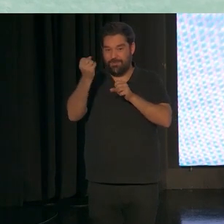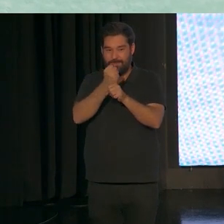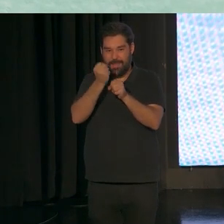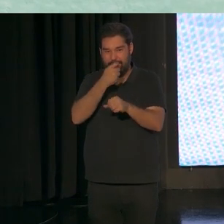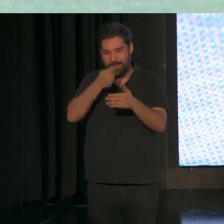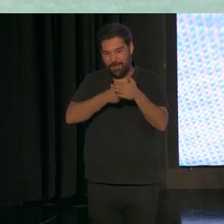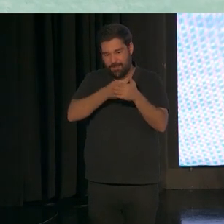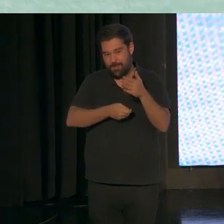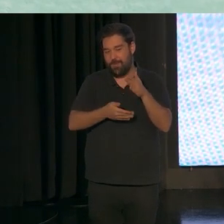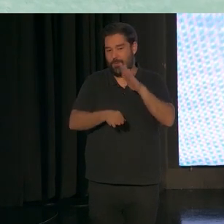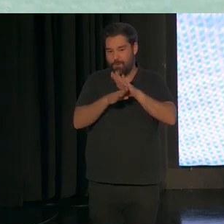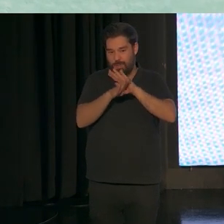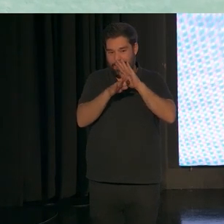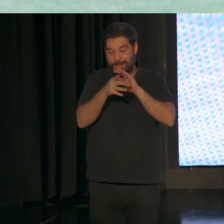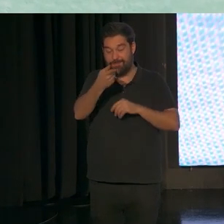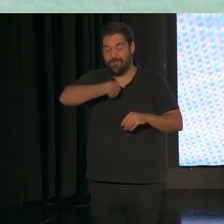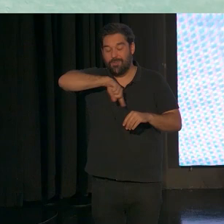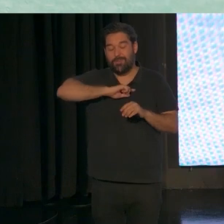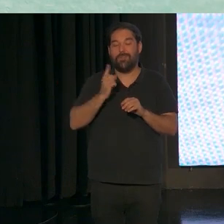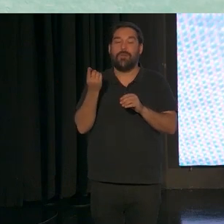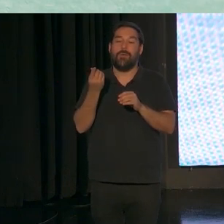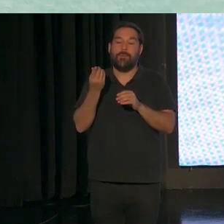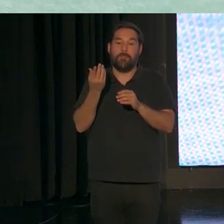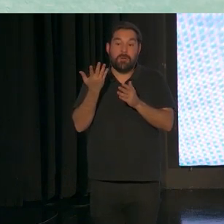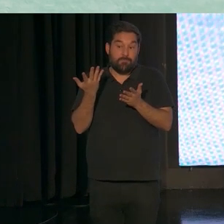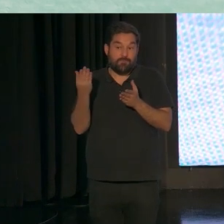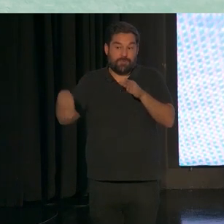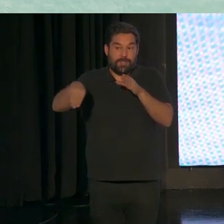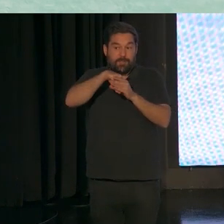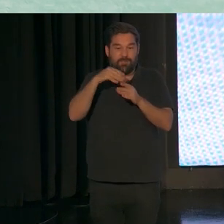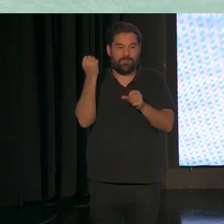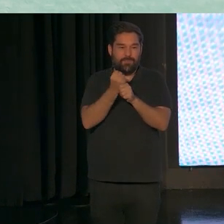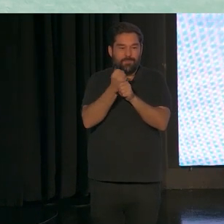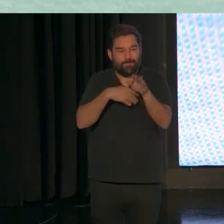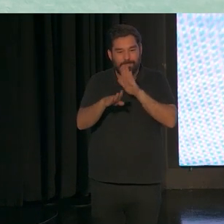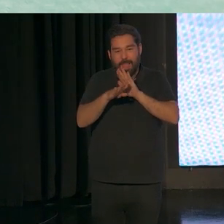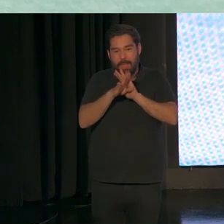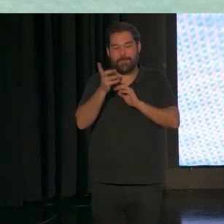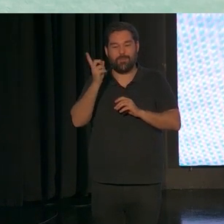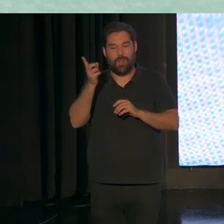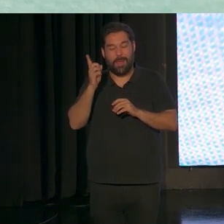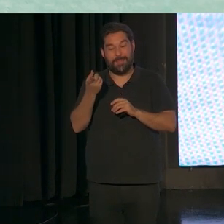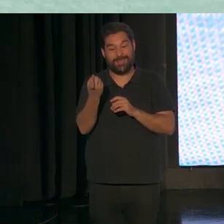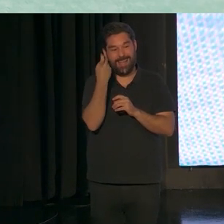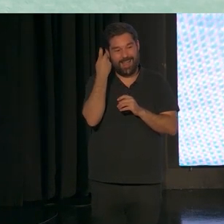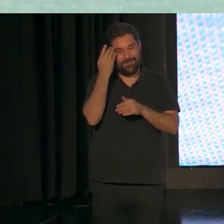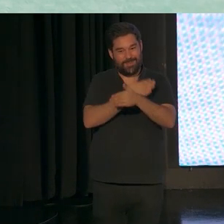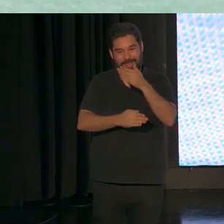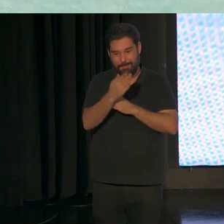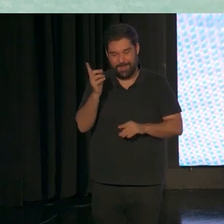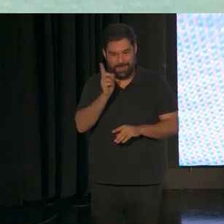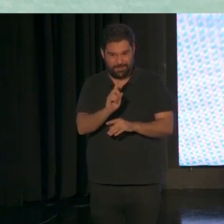cuenta de que teníamos que trabajar por la inclusión pero no solamente de de ese alumnado con